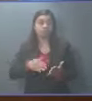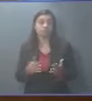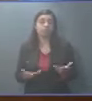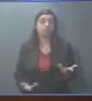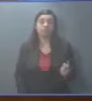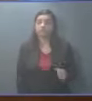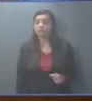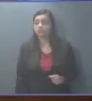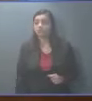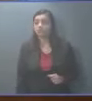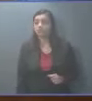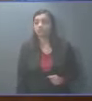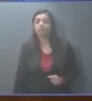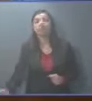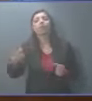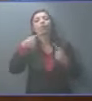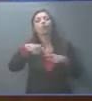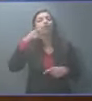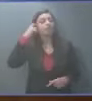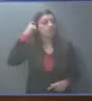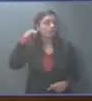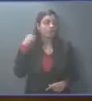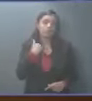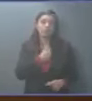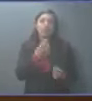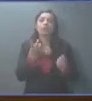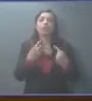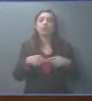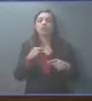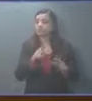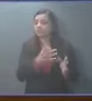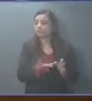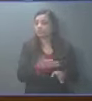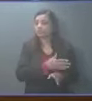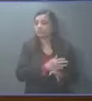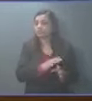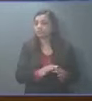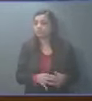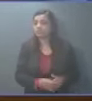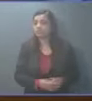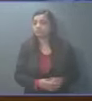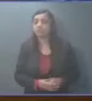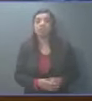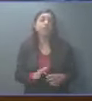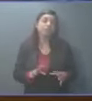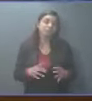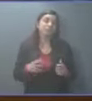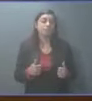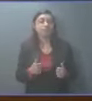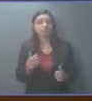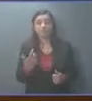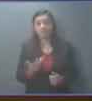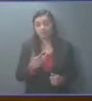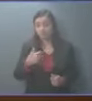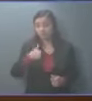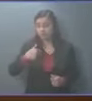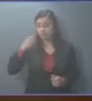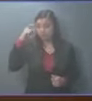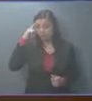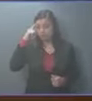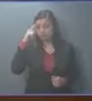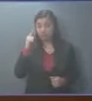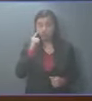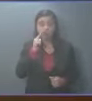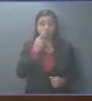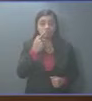Sí, pero no, la pregunta fue cuándo, ministro, cuándo va a estar terminada. Sí, bueno, nosotros consideramos que el